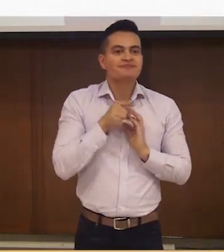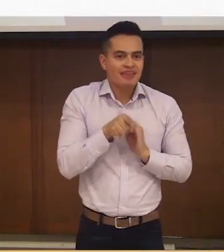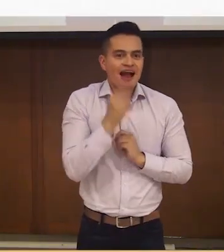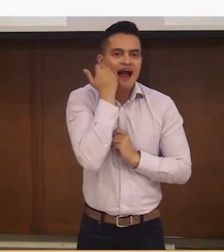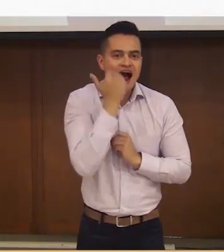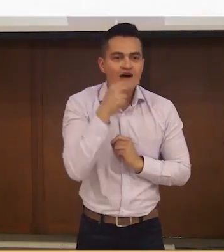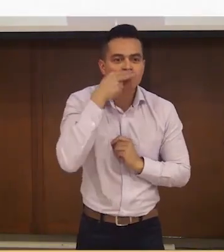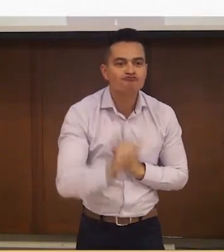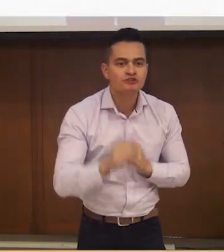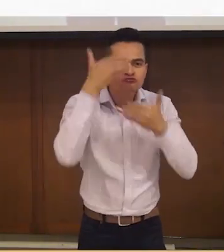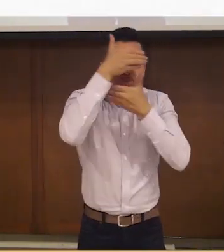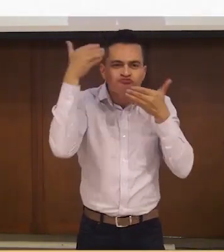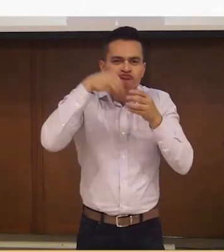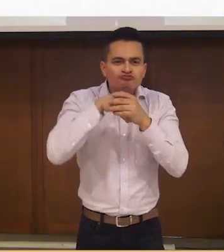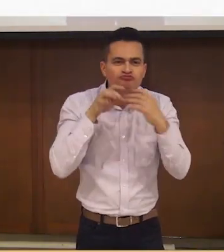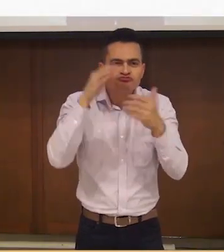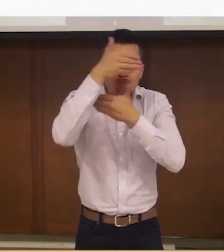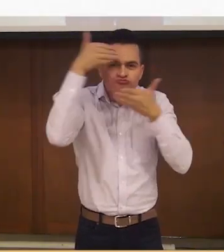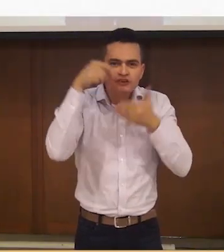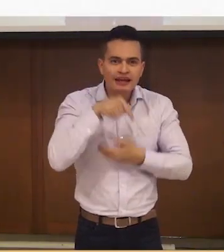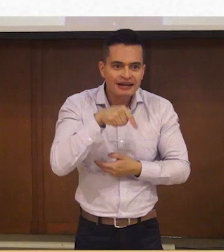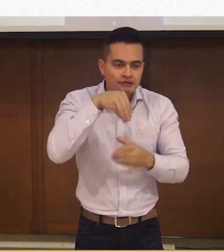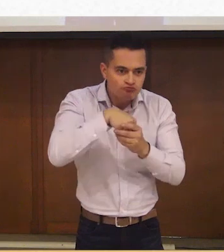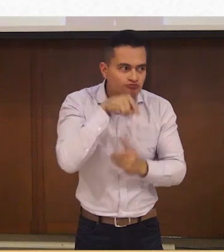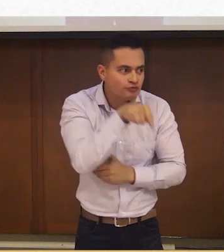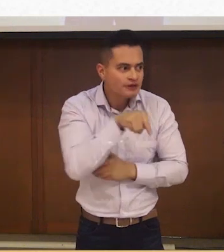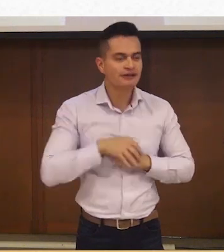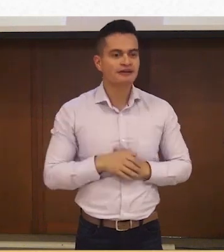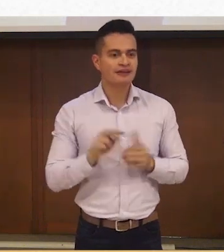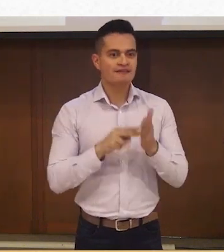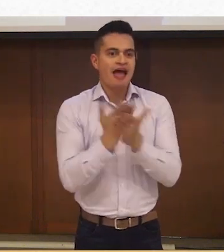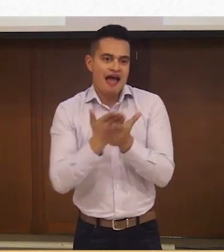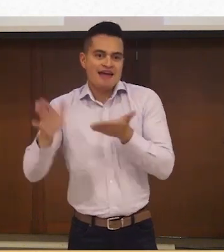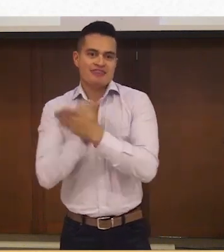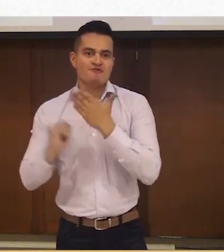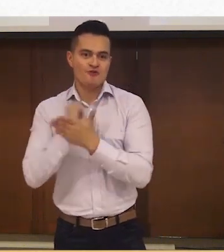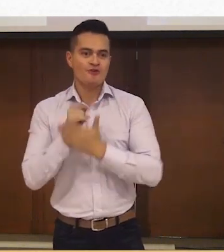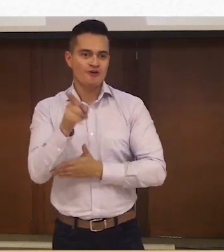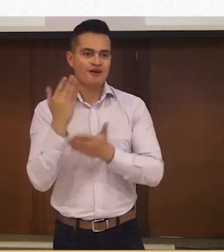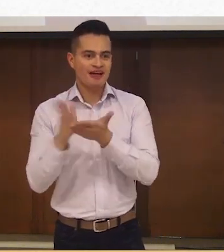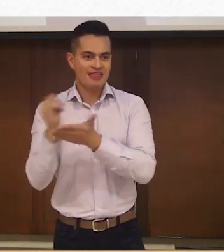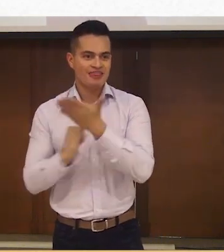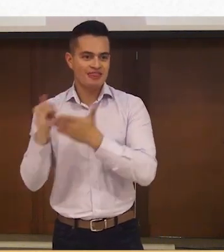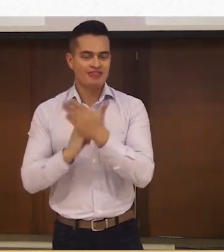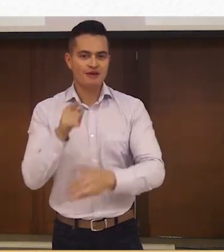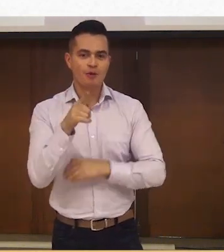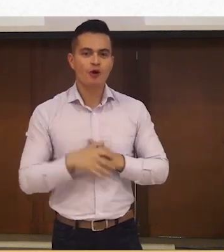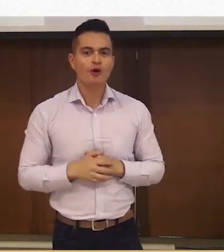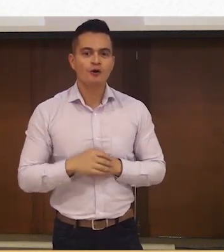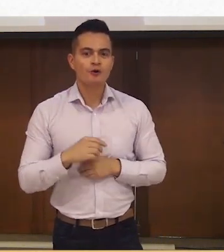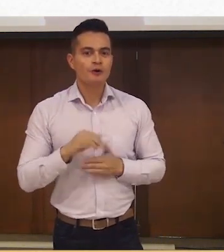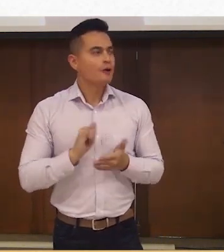la guerrillerita. Este es un dibujo que está hecho aparte de la guerrillerita, ¿no es cierto? Que